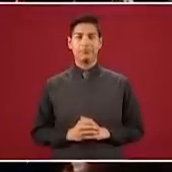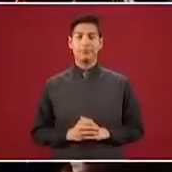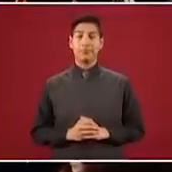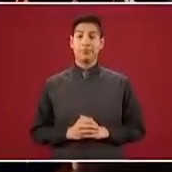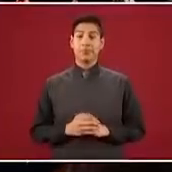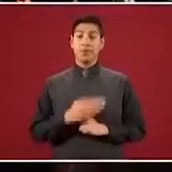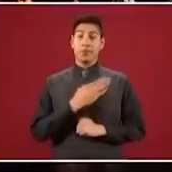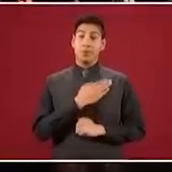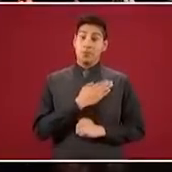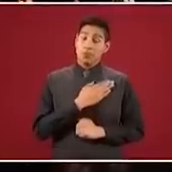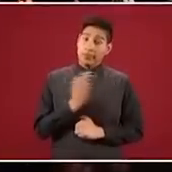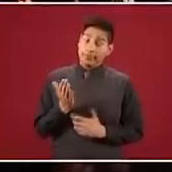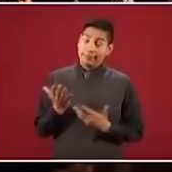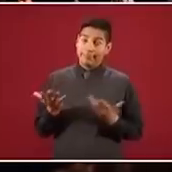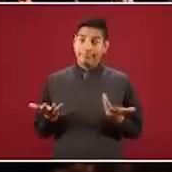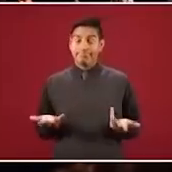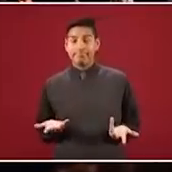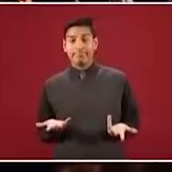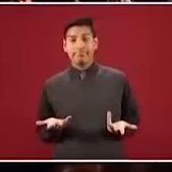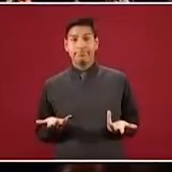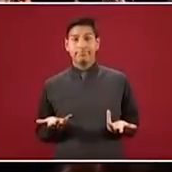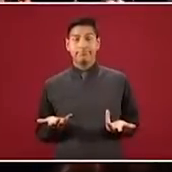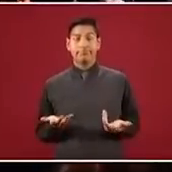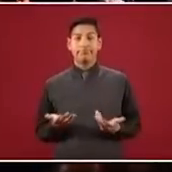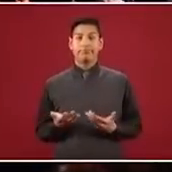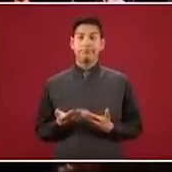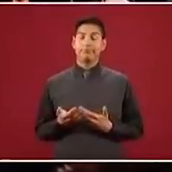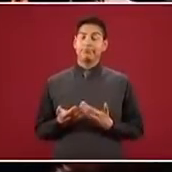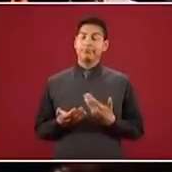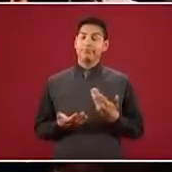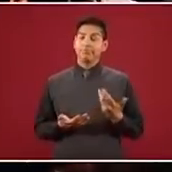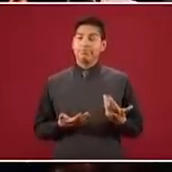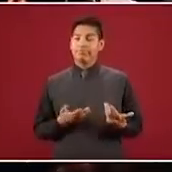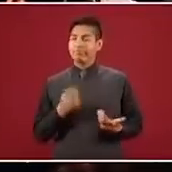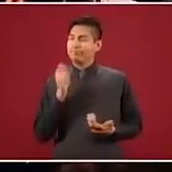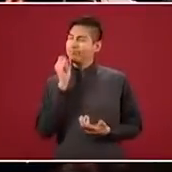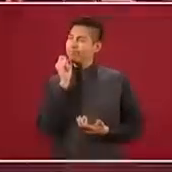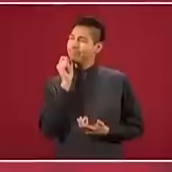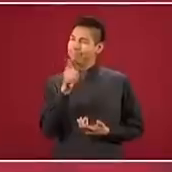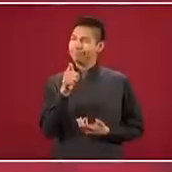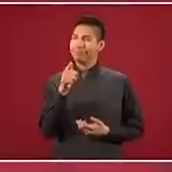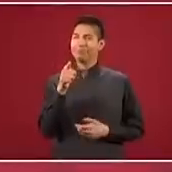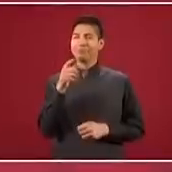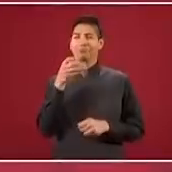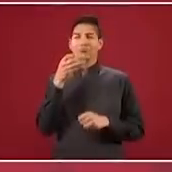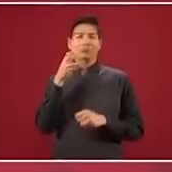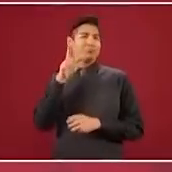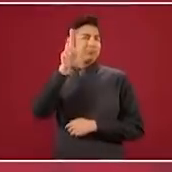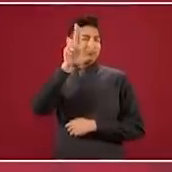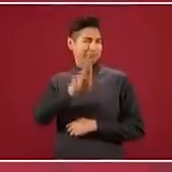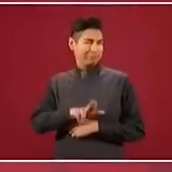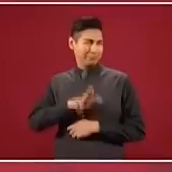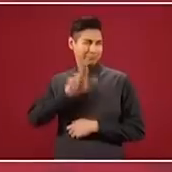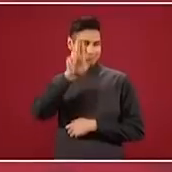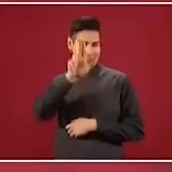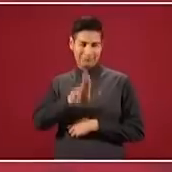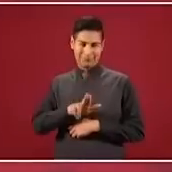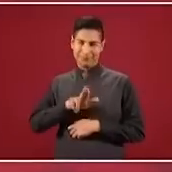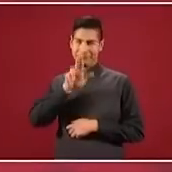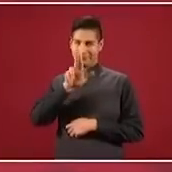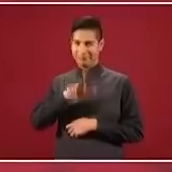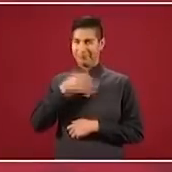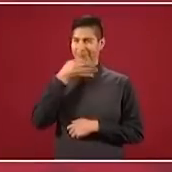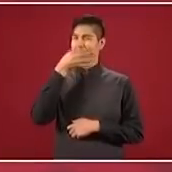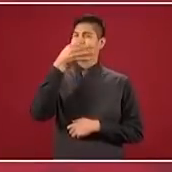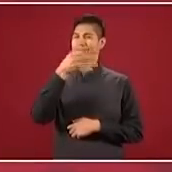Bueno, como se va a llevar a cabo todos los martes, el día de